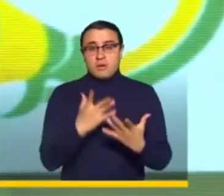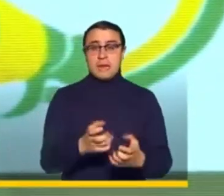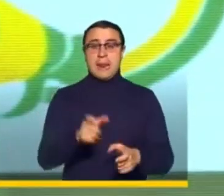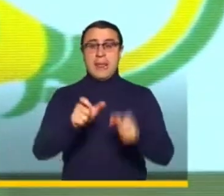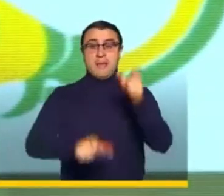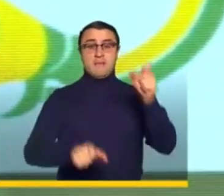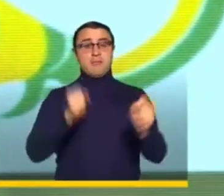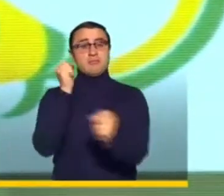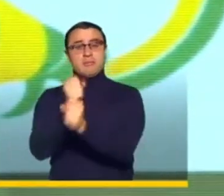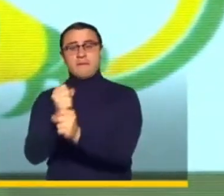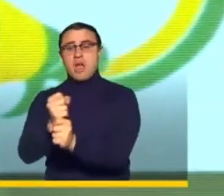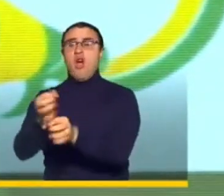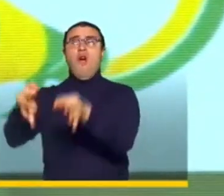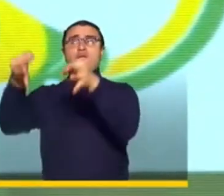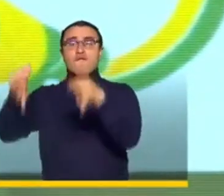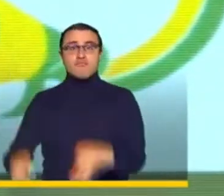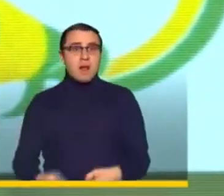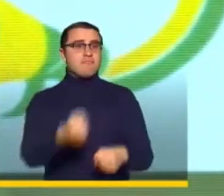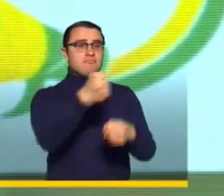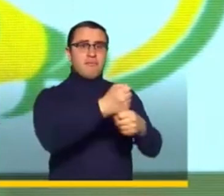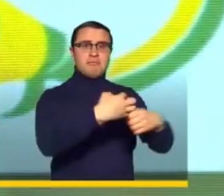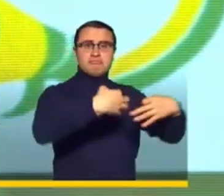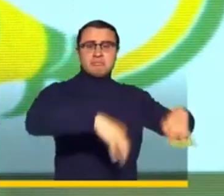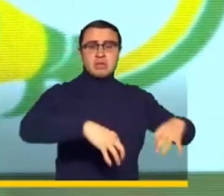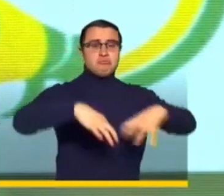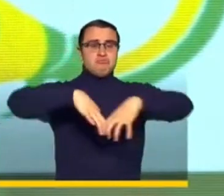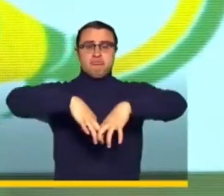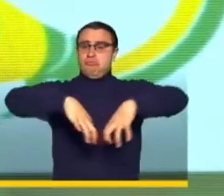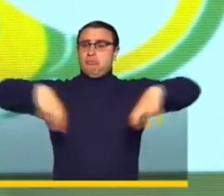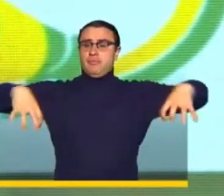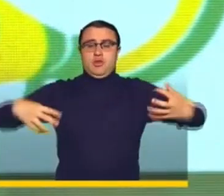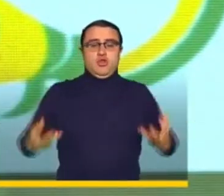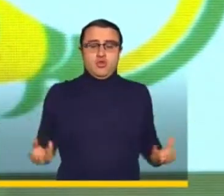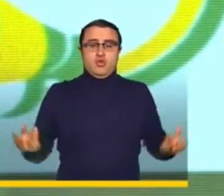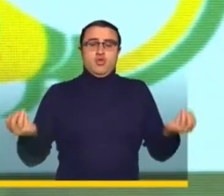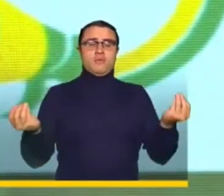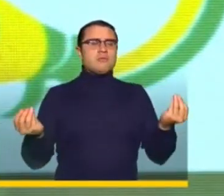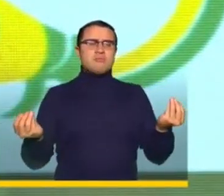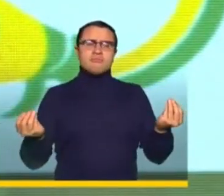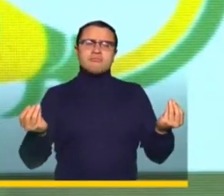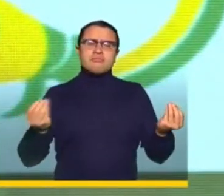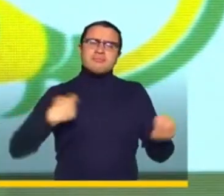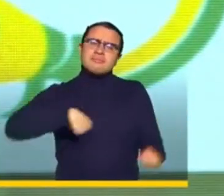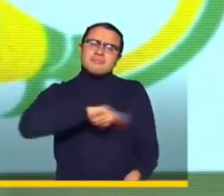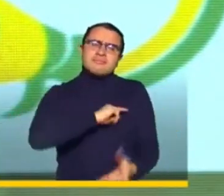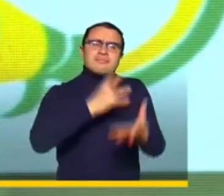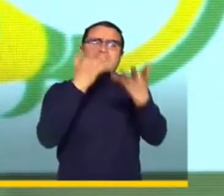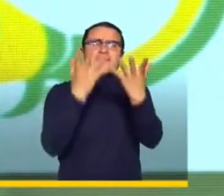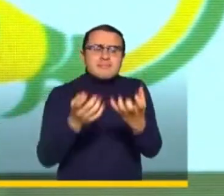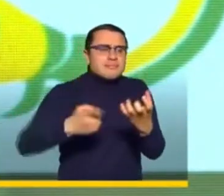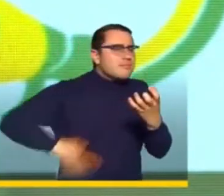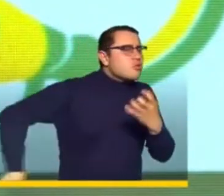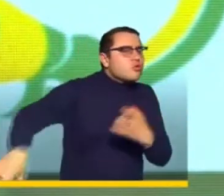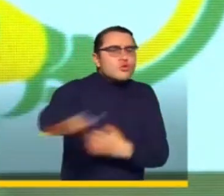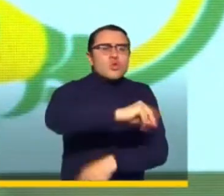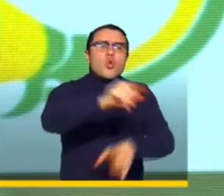entre informal y formal. Queremos que la gente del trabajo tenga el